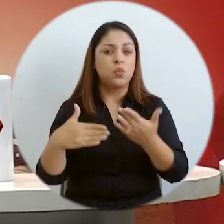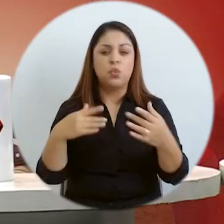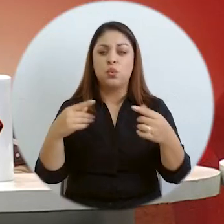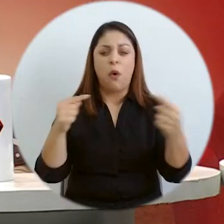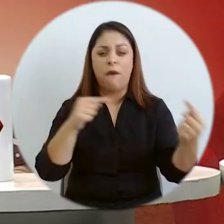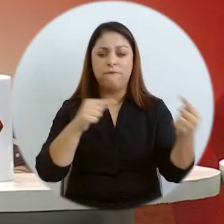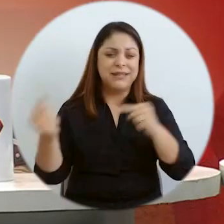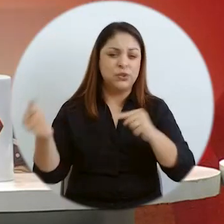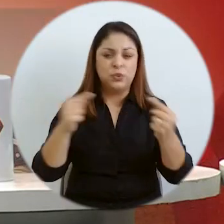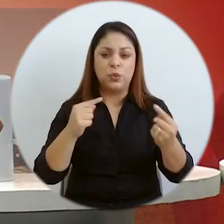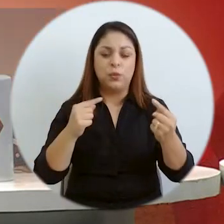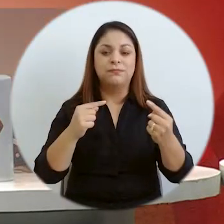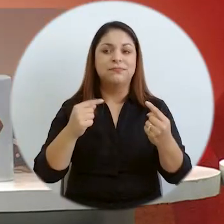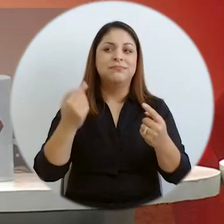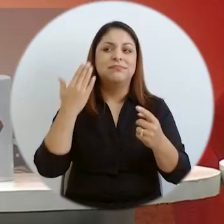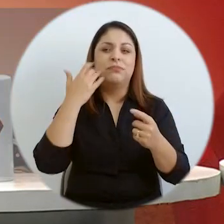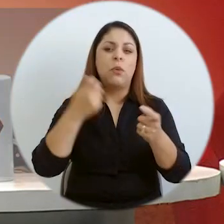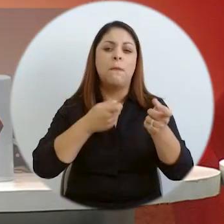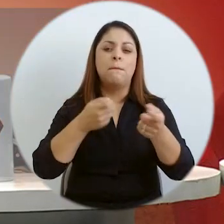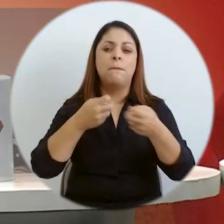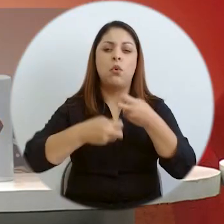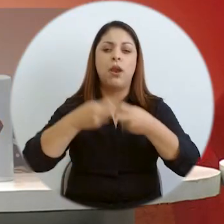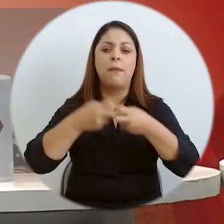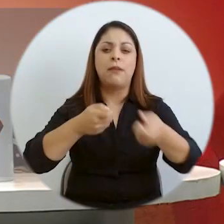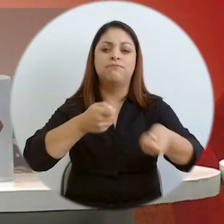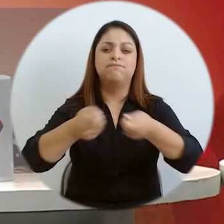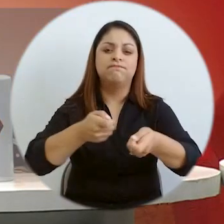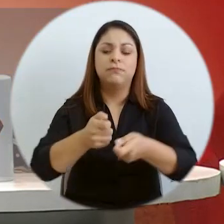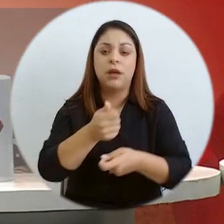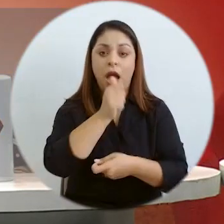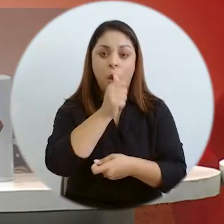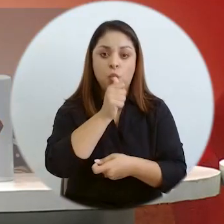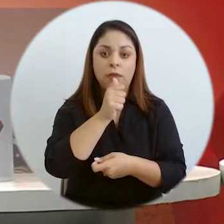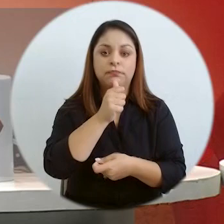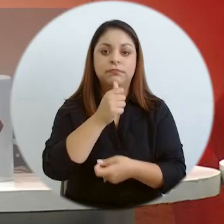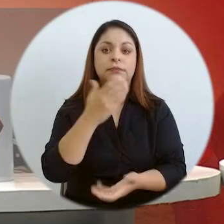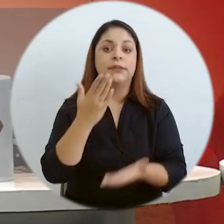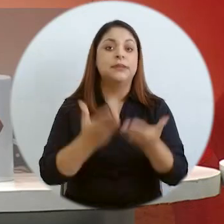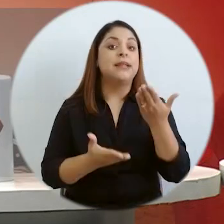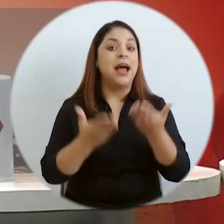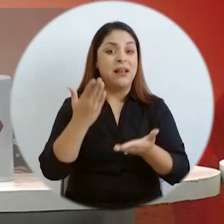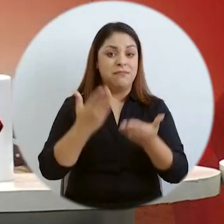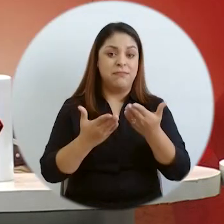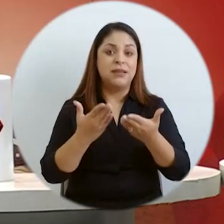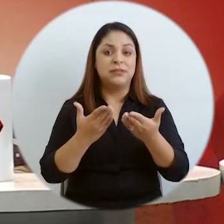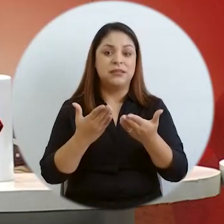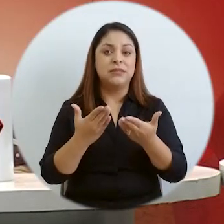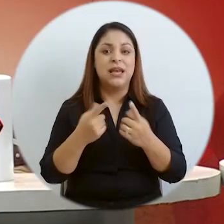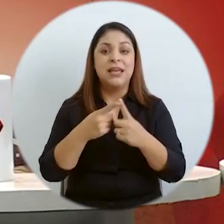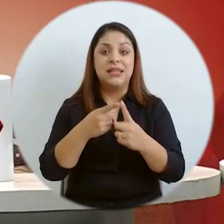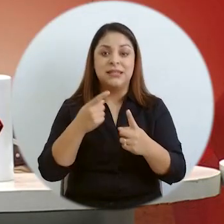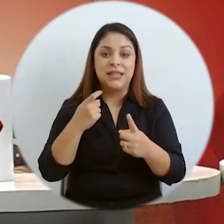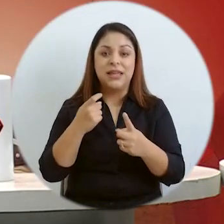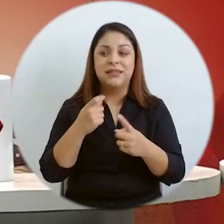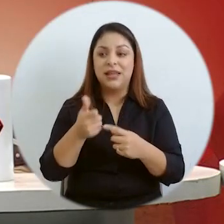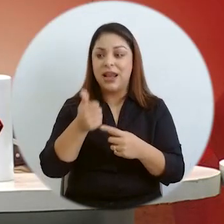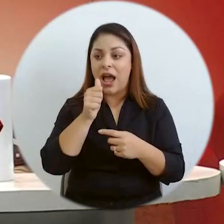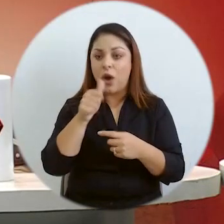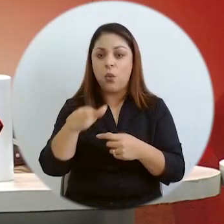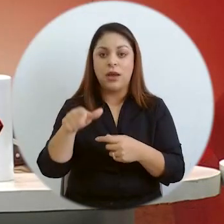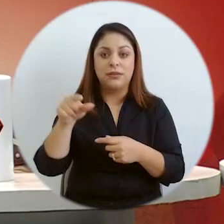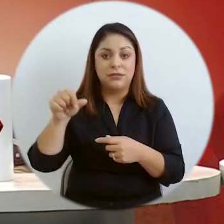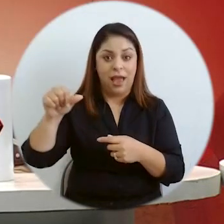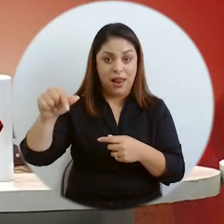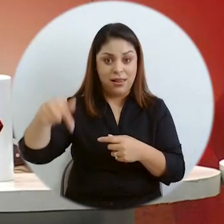otro conflicto activo por problemas de gestión del recurso hídrico, ya sea desde la parte inclusive de la intrusión